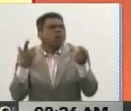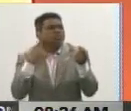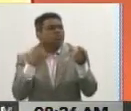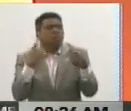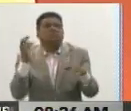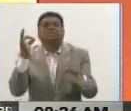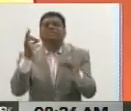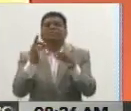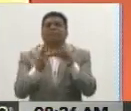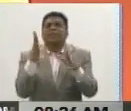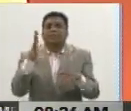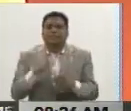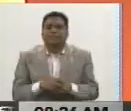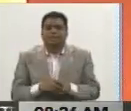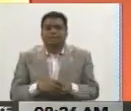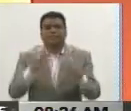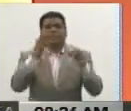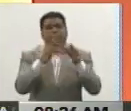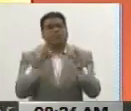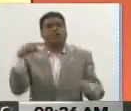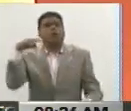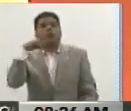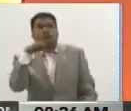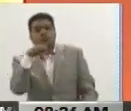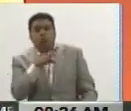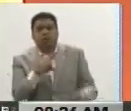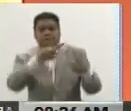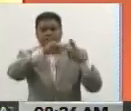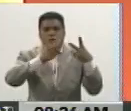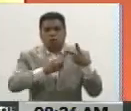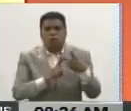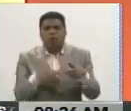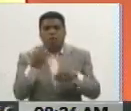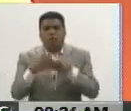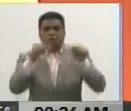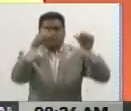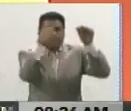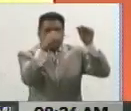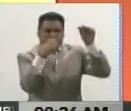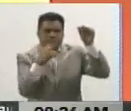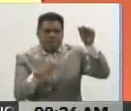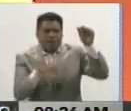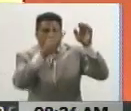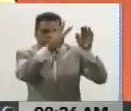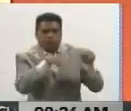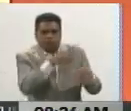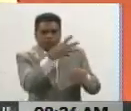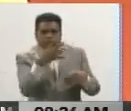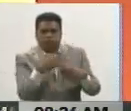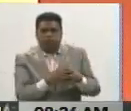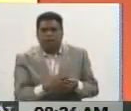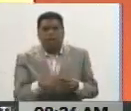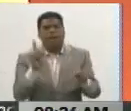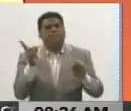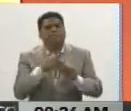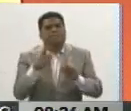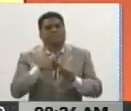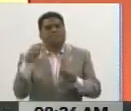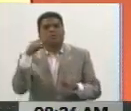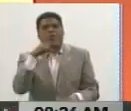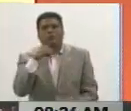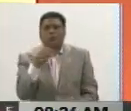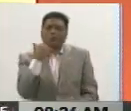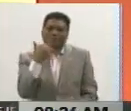septiembre. El mes de septiembre, octubre, vamos a hacer una agenda nacional, o sea, a finales de septiembre, principios de octubre, pero ya estamos en el